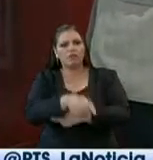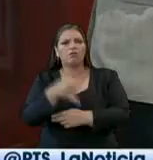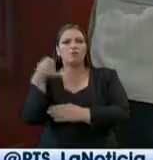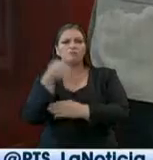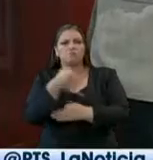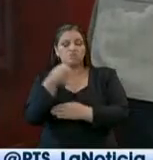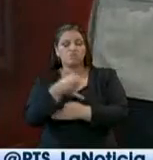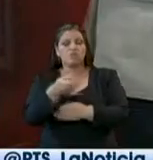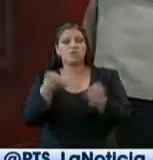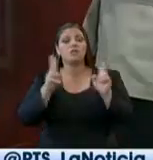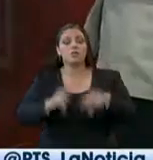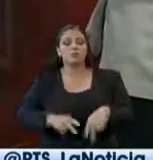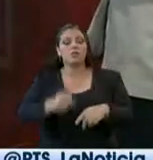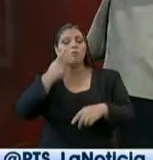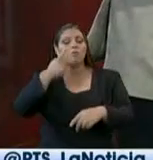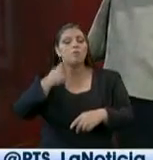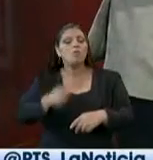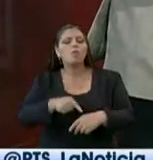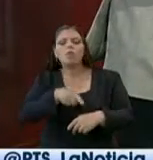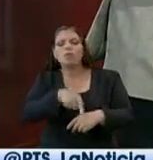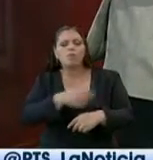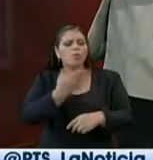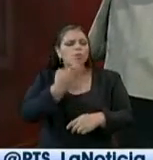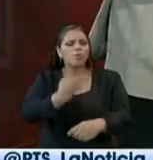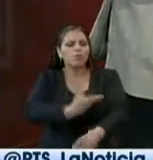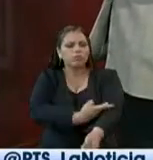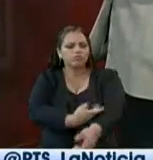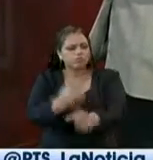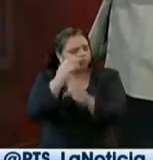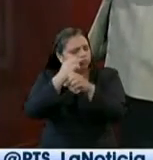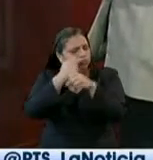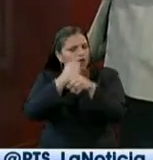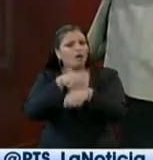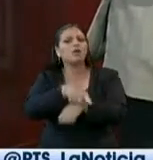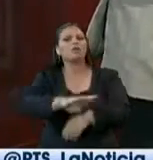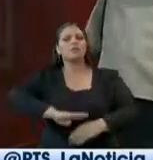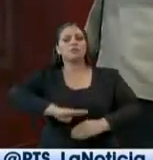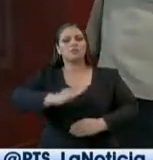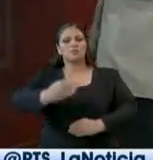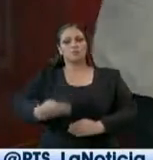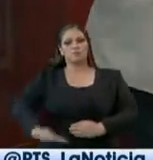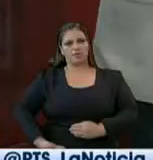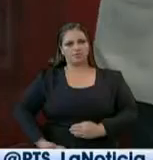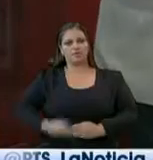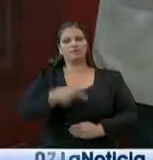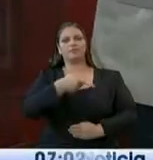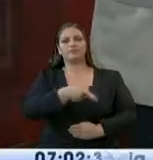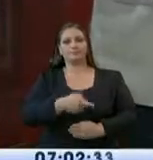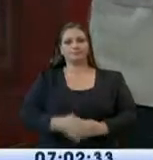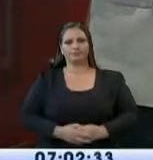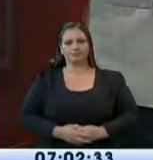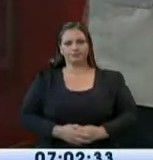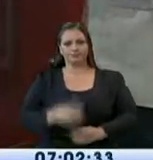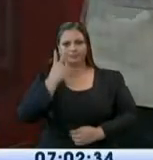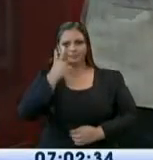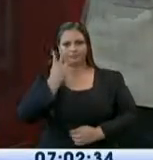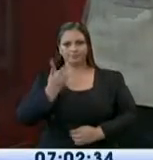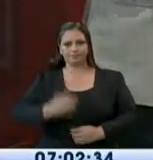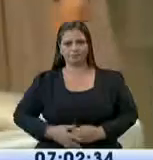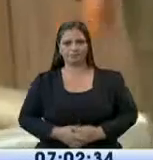que dio positivo. Dos veces tiene la chica. De así el expreso. ¿Qué cosa? Veamos. Veamos.